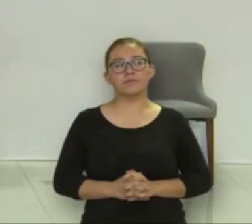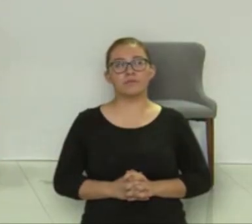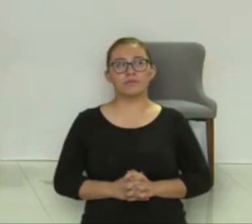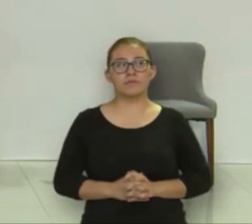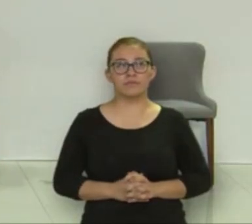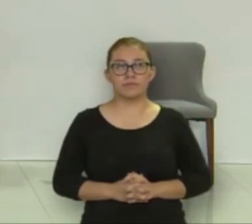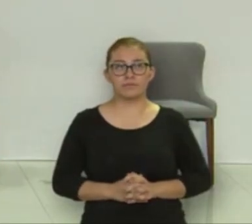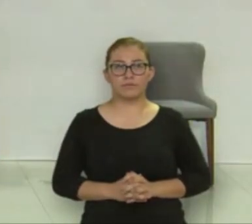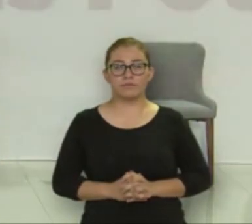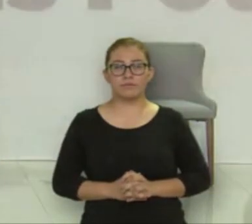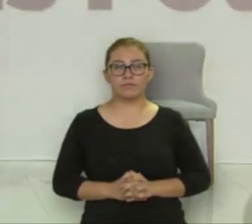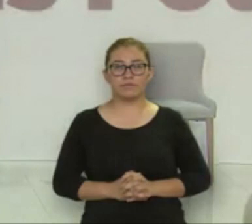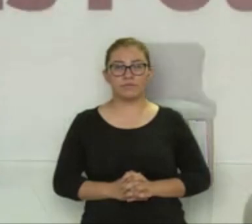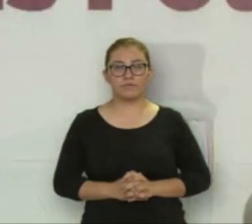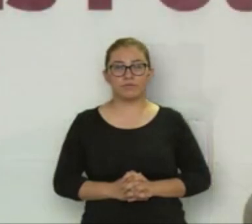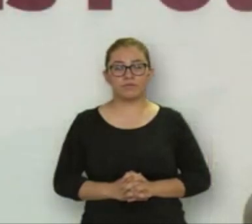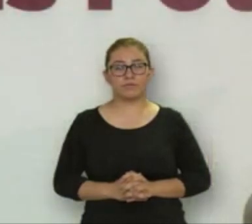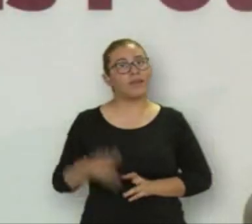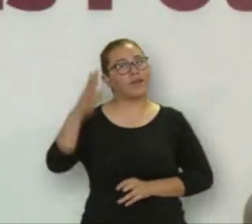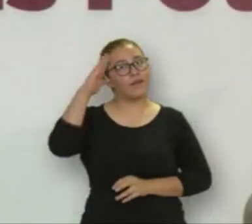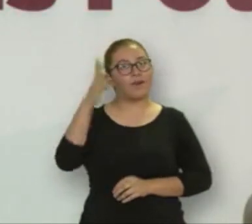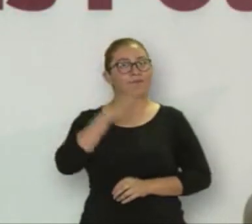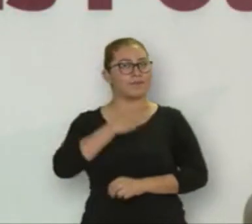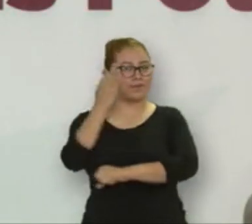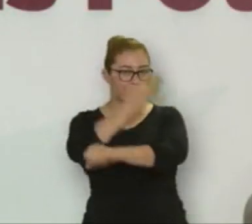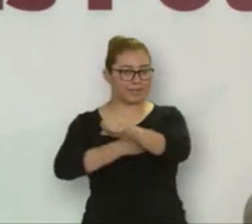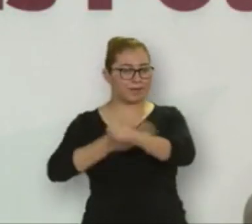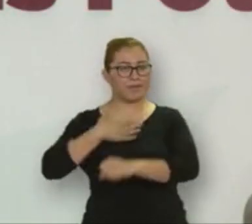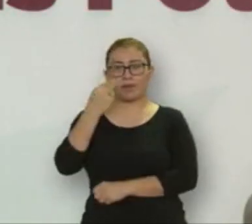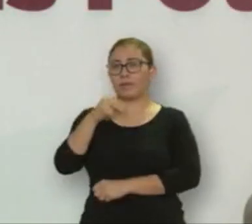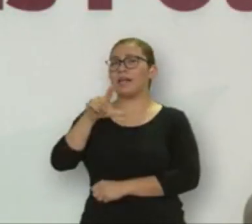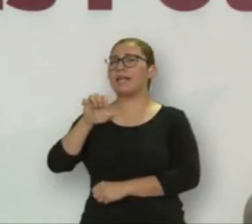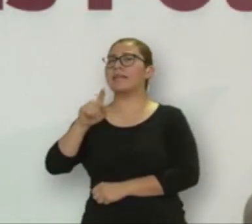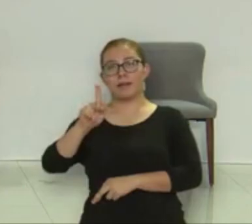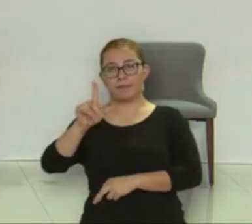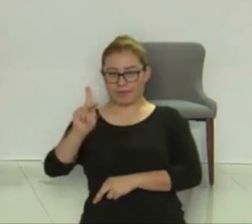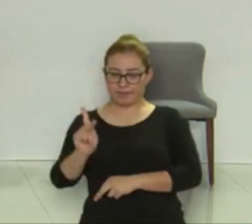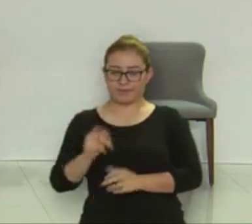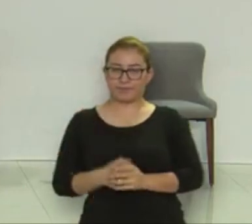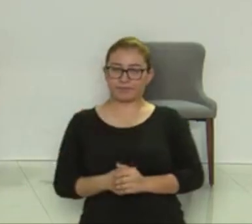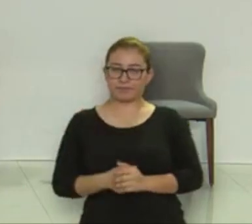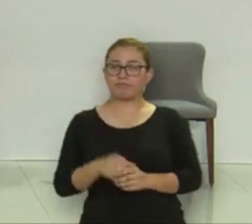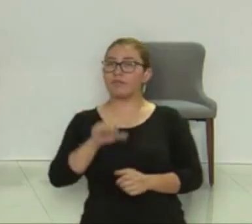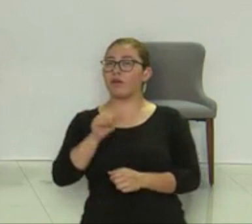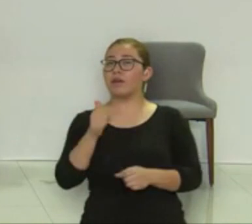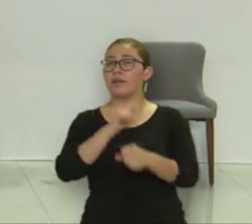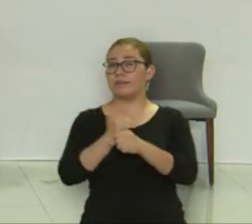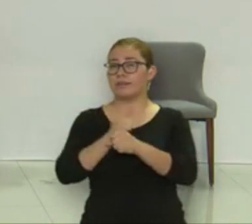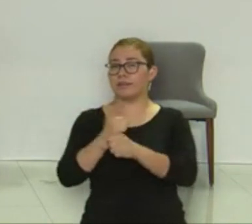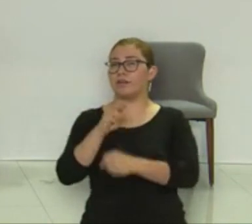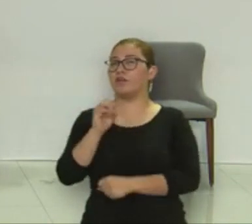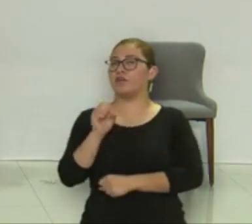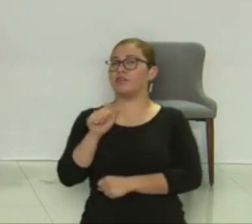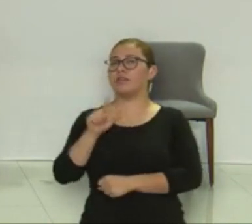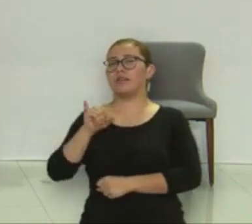de reportaje dolores jiménez y muro realizado por paulina cecilia rodríguez zermeño el comité organizador informó que se